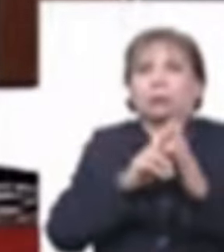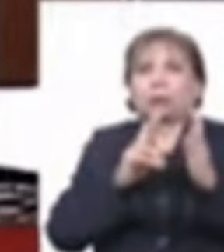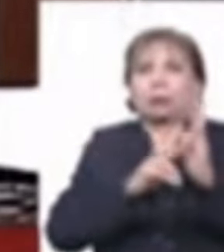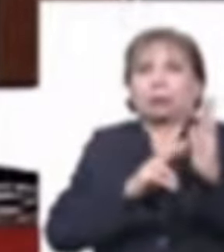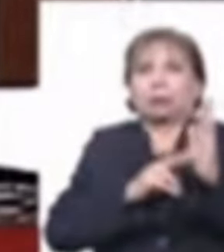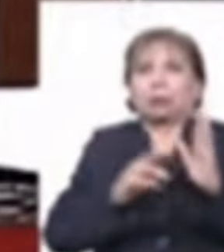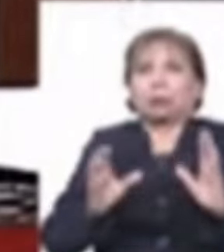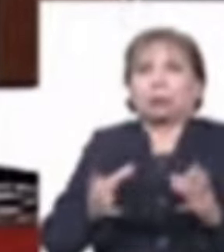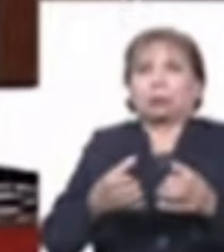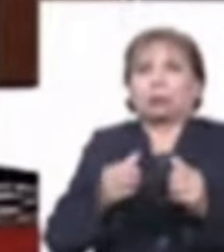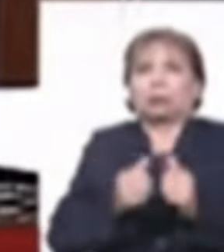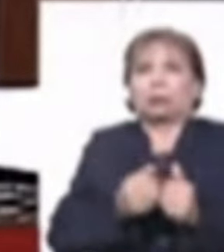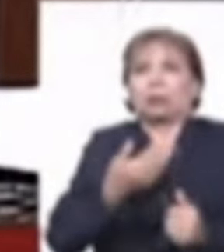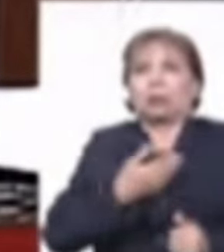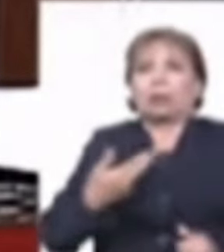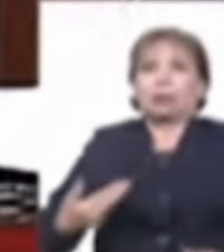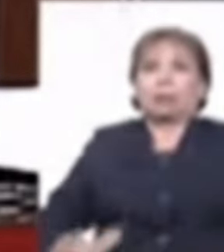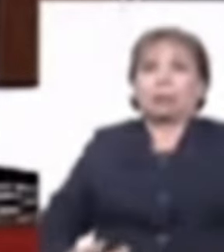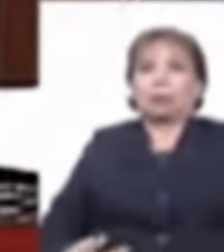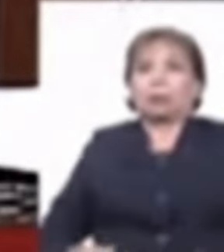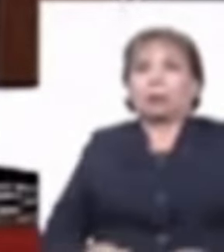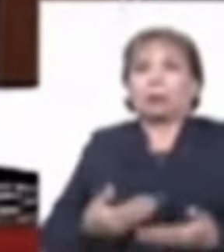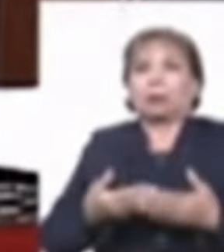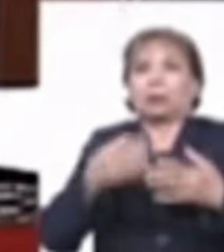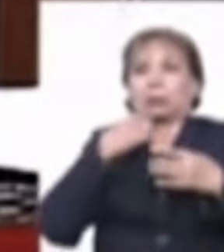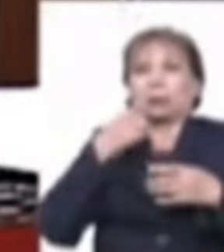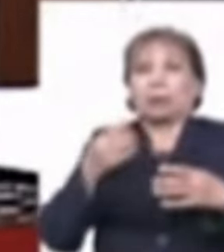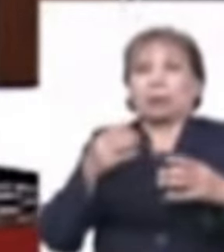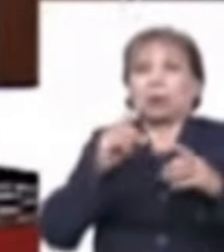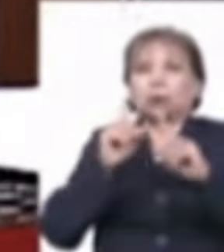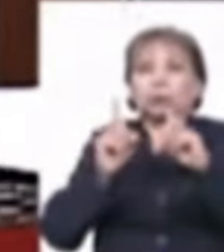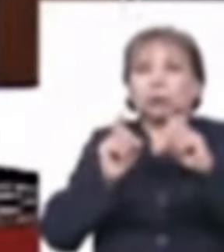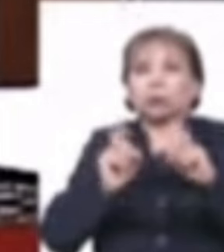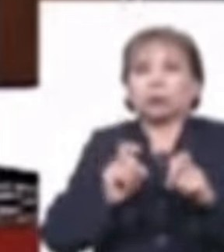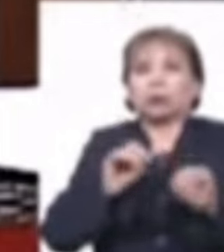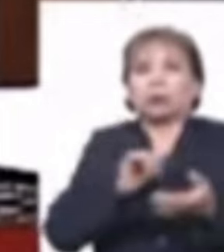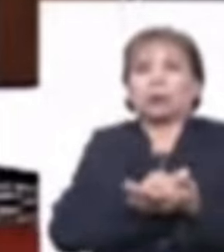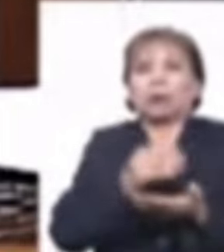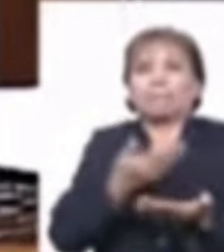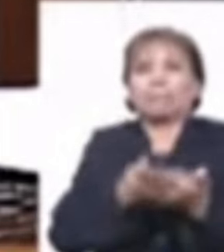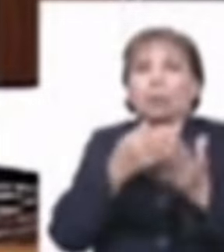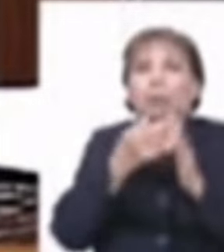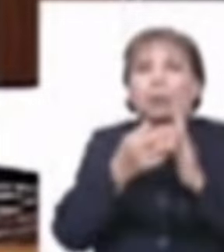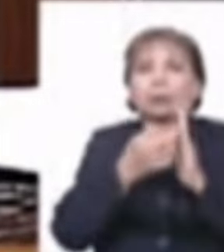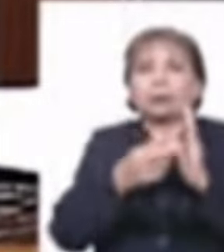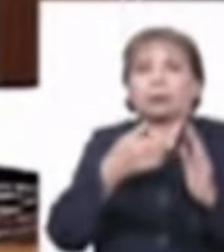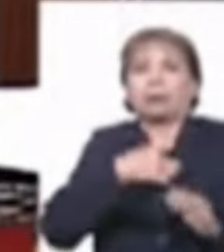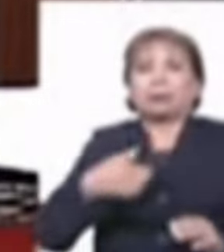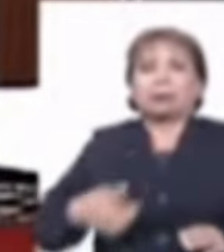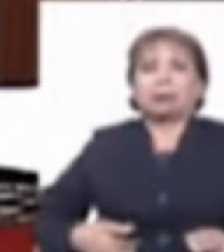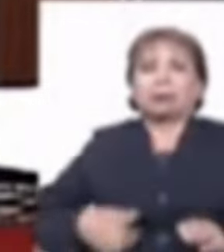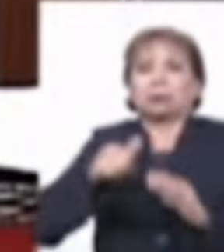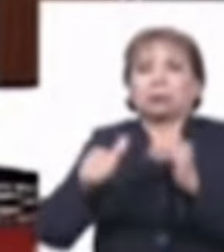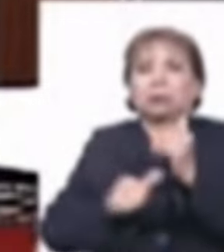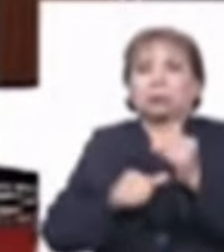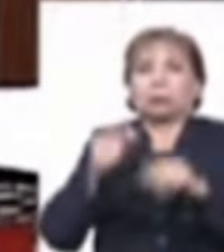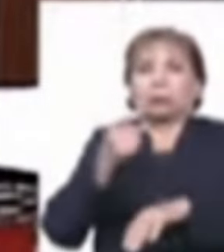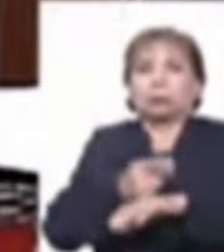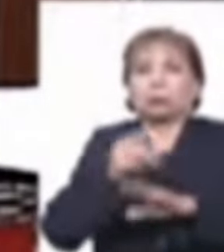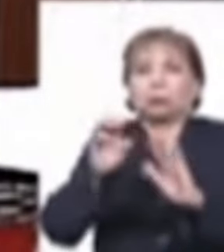Reglamento del Congreso de la República, se va a consultar la propuesta de la presidenta de la Subcomisión de